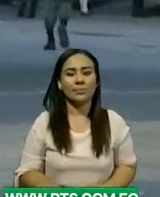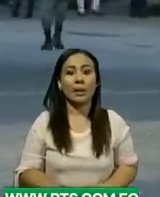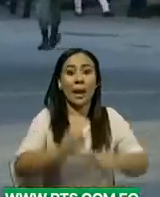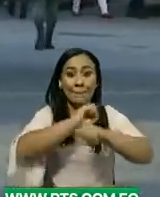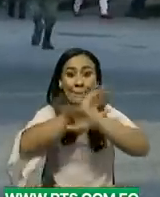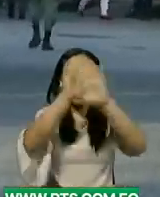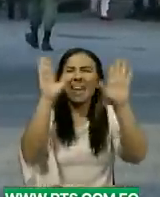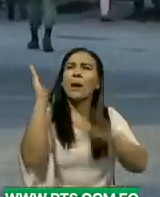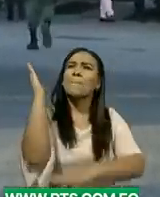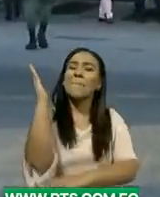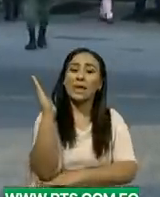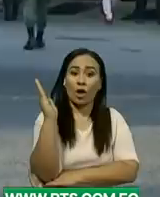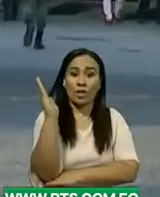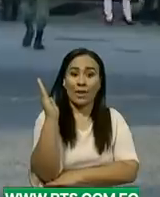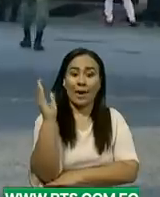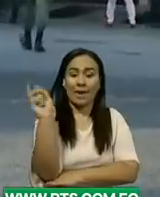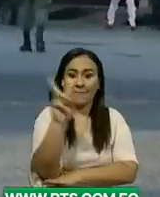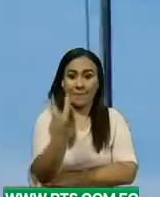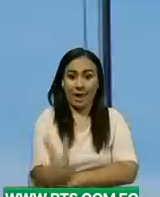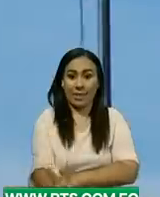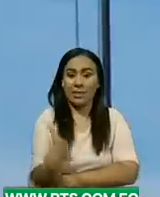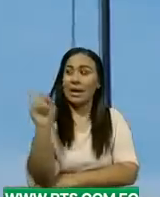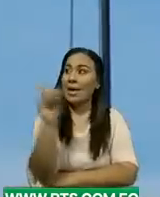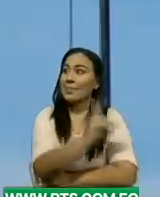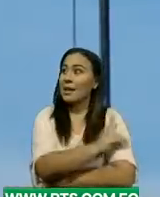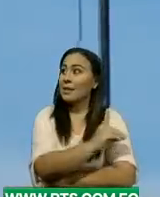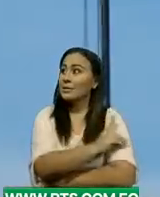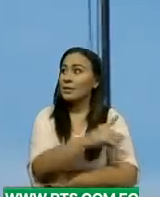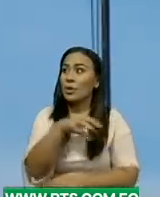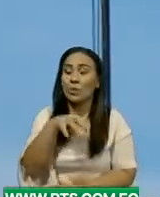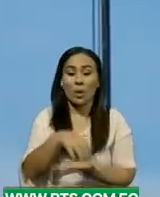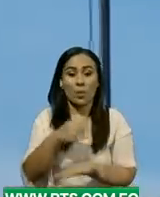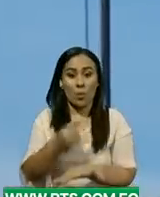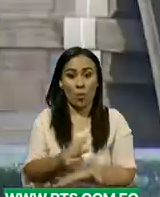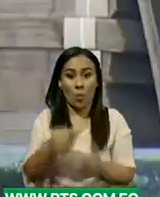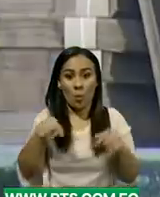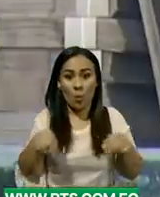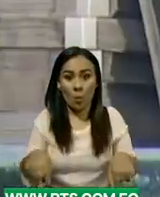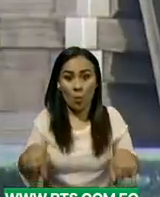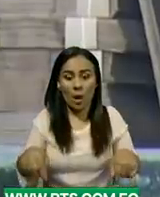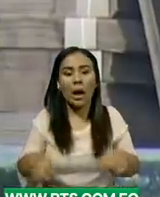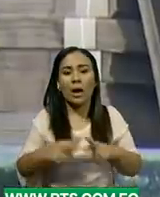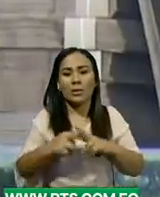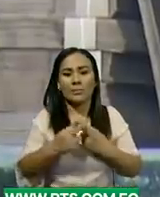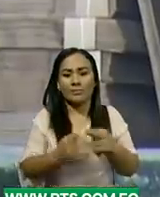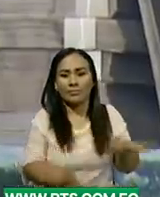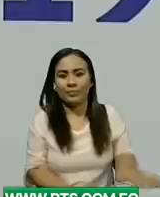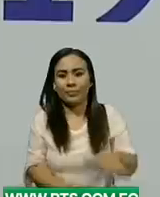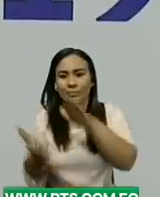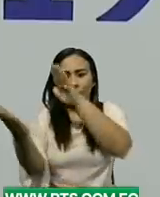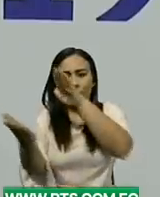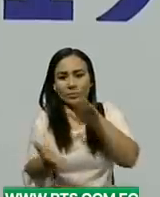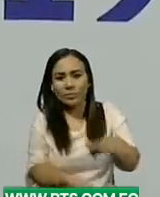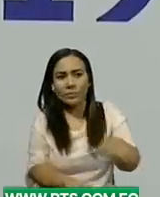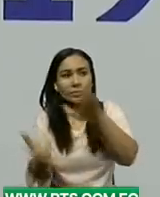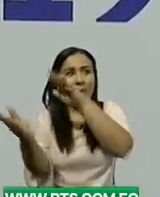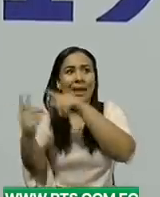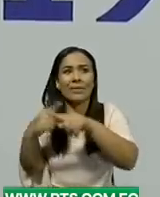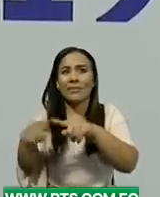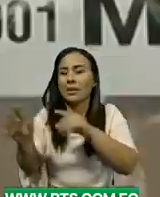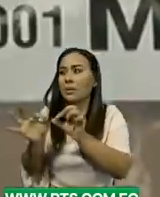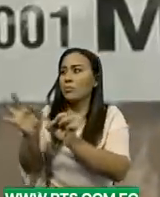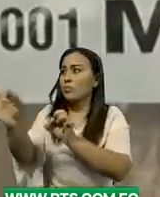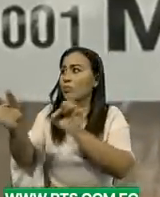Desde el mediodía de este viernes, en la delegación electoral del Guayas, se inició a repartir los kits electorales para los distintos